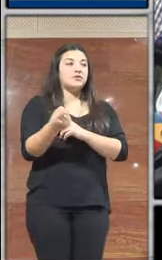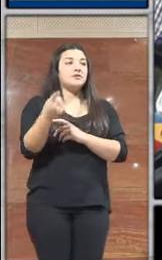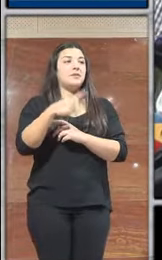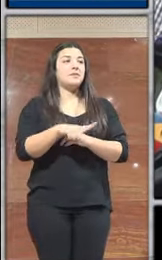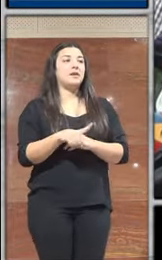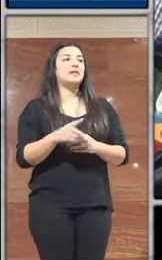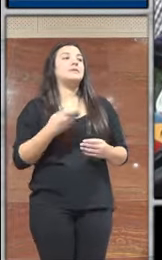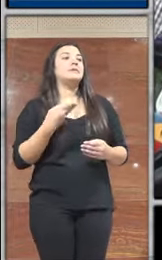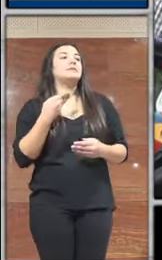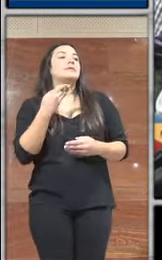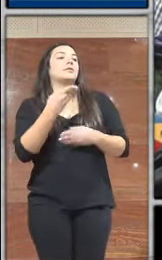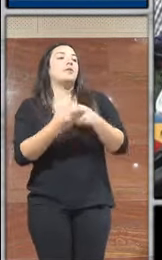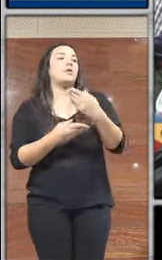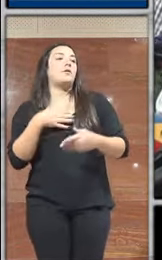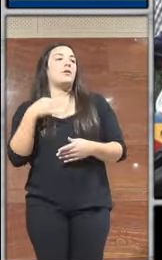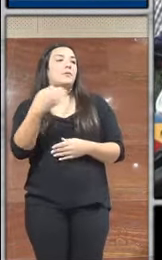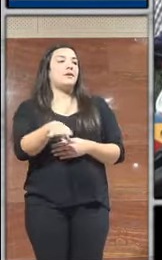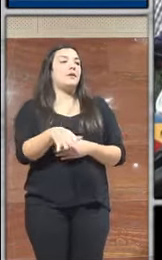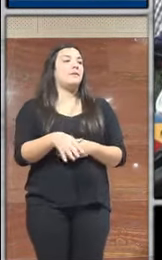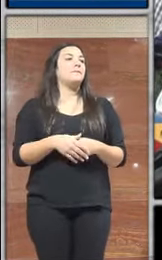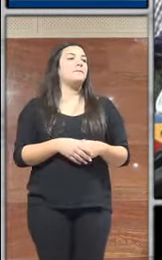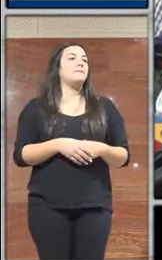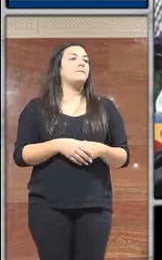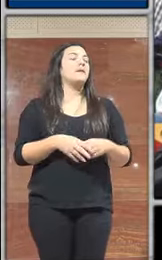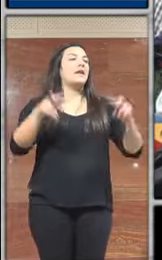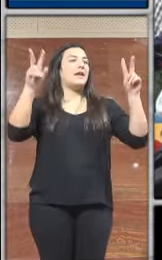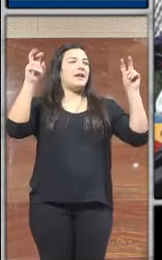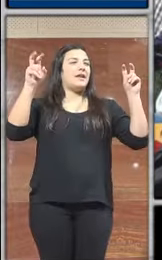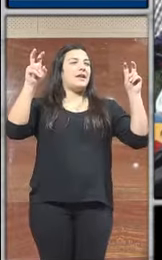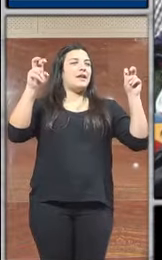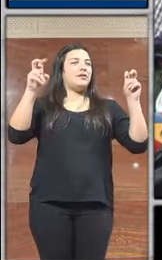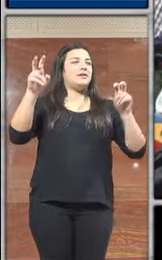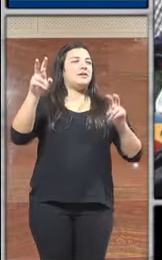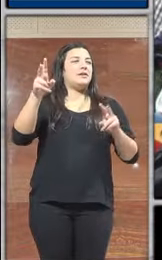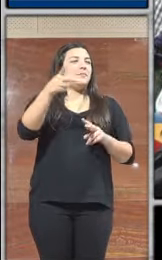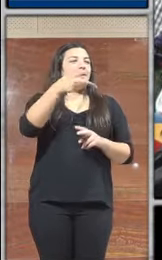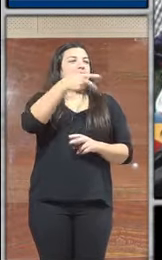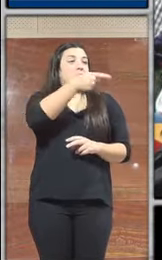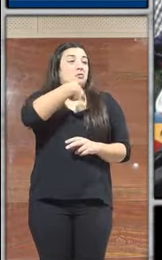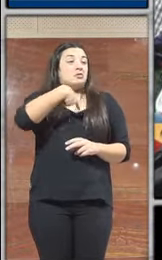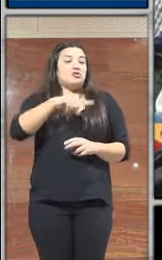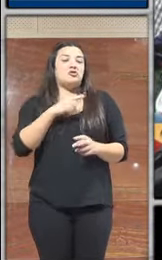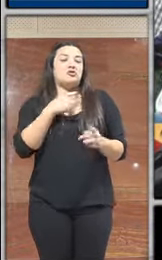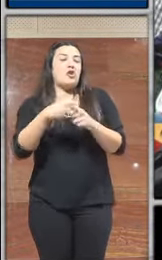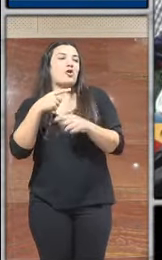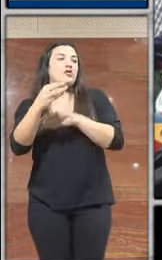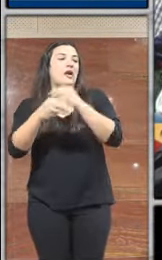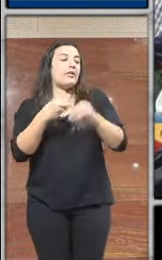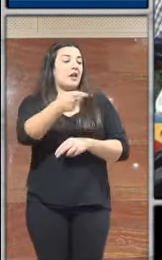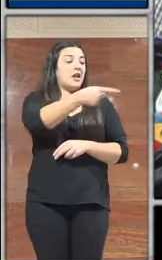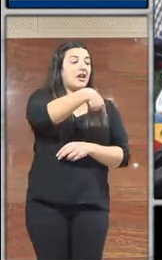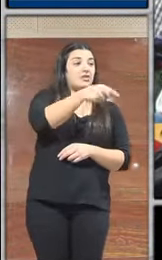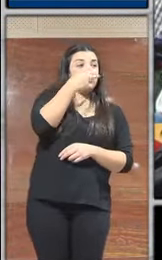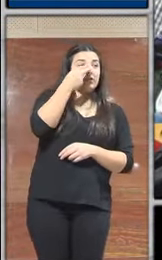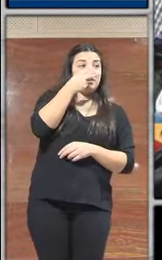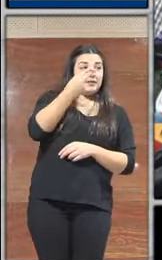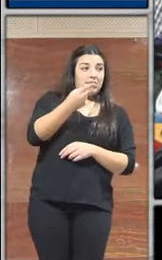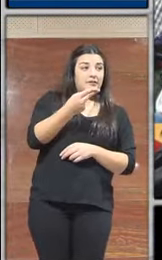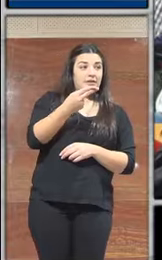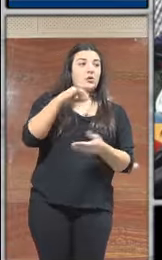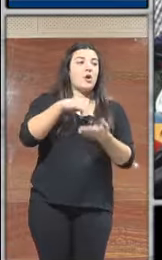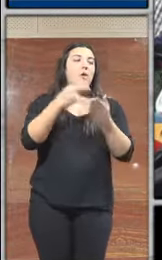actualmente proyectos y están siempre interesados en las aportaciones que nosotros tenemos para para nuevos para